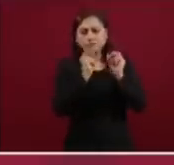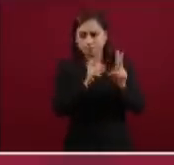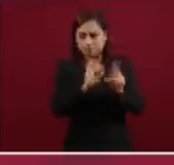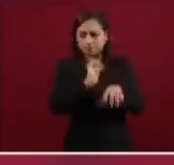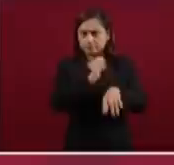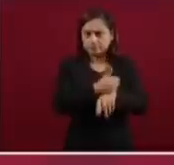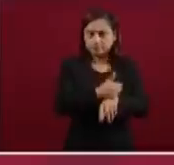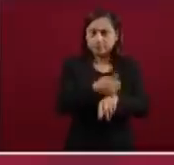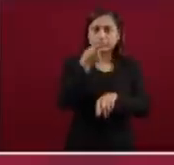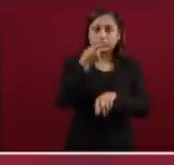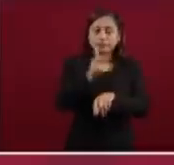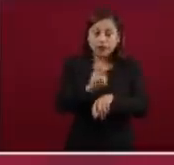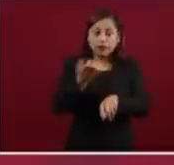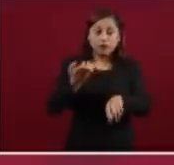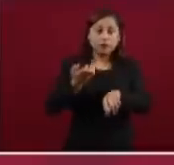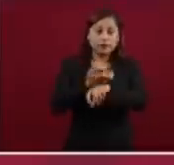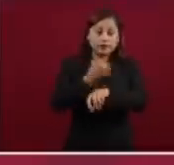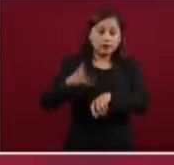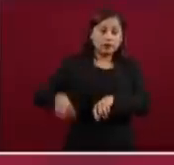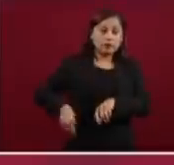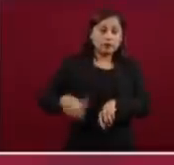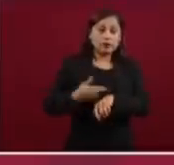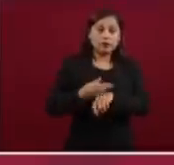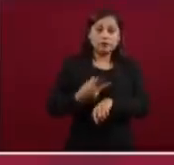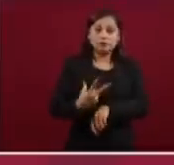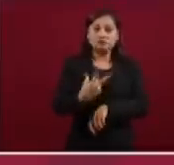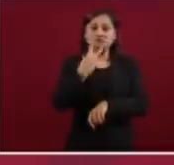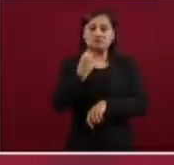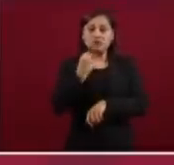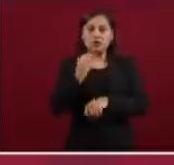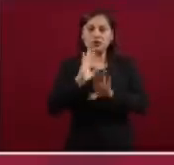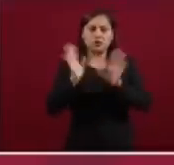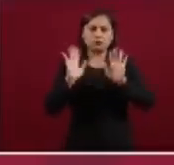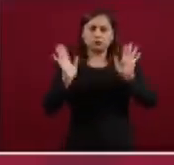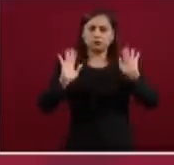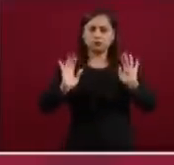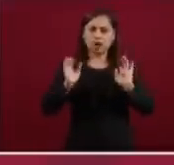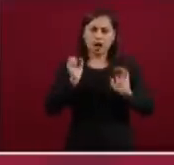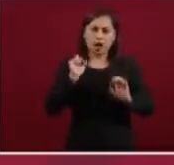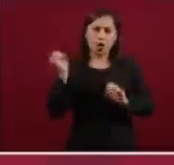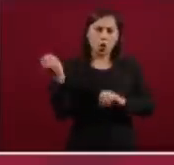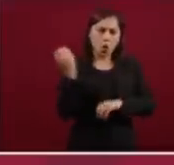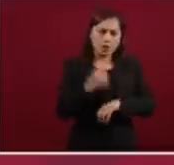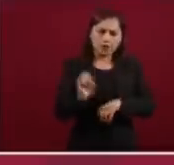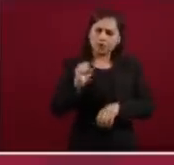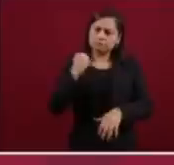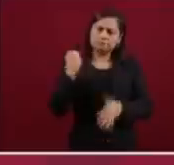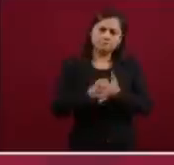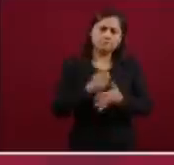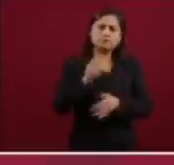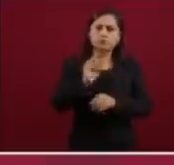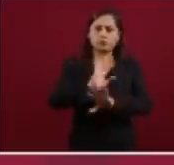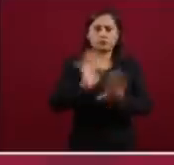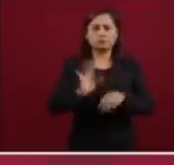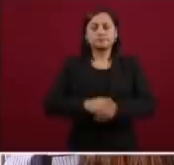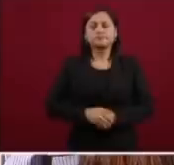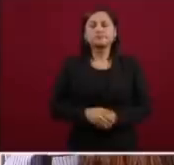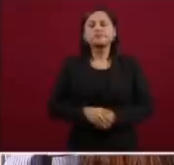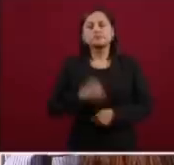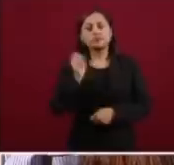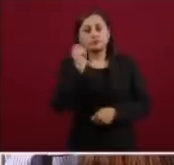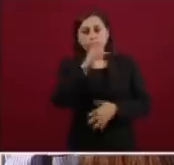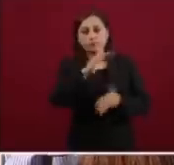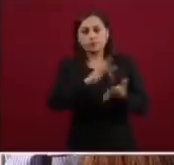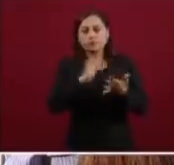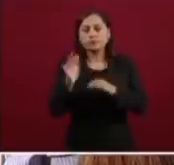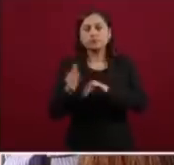deciden que la nómina se federalice correcto de segunda pregunta